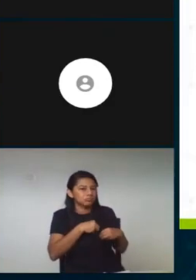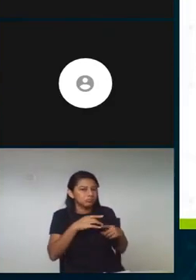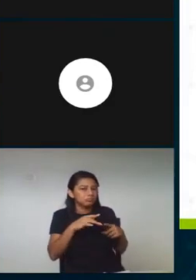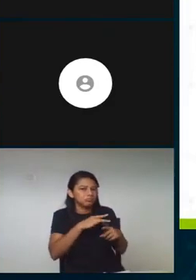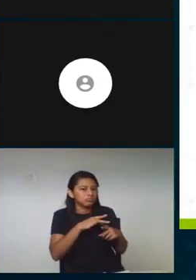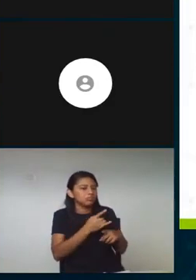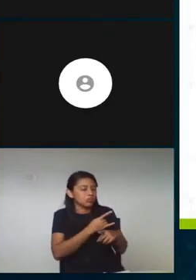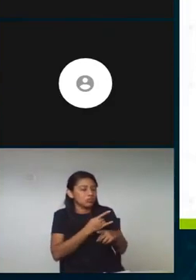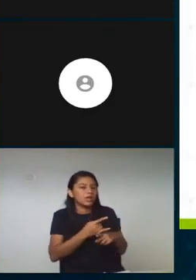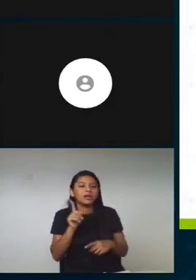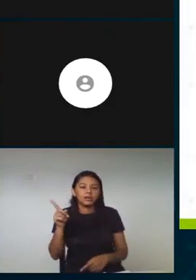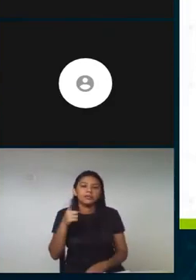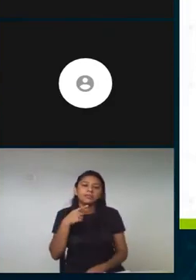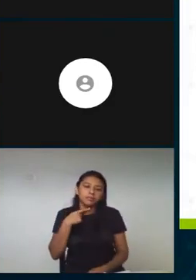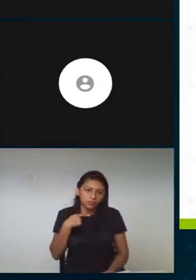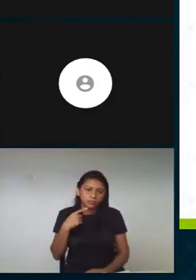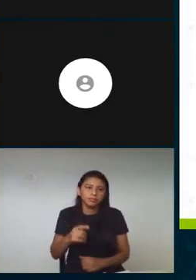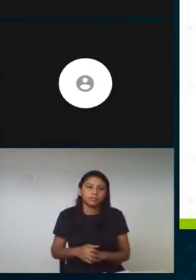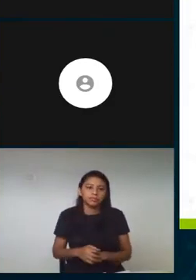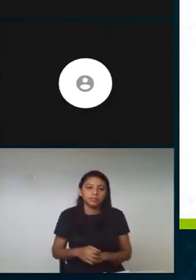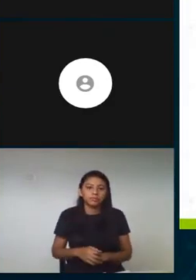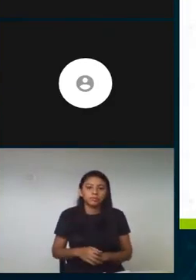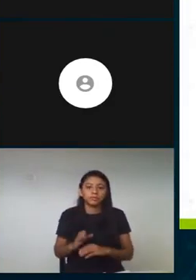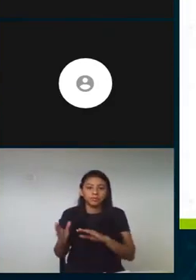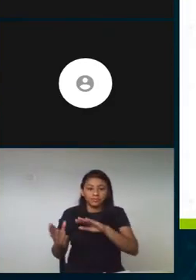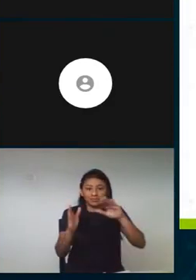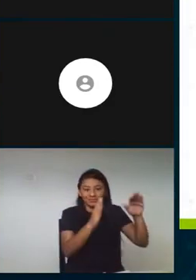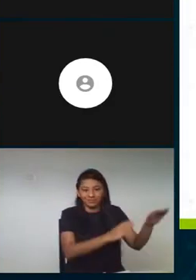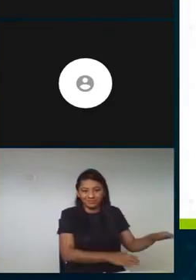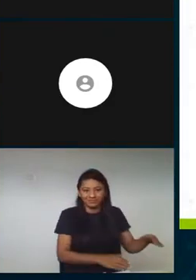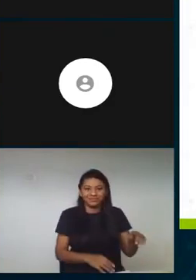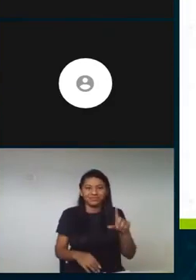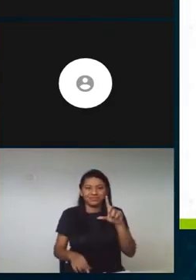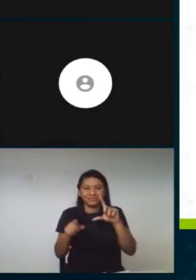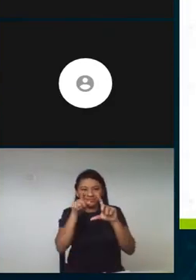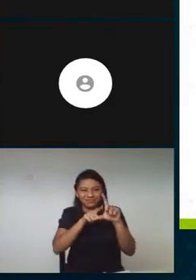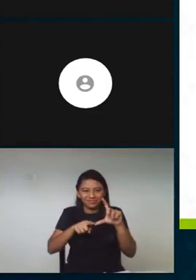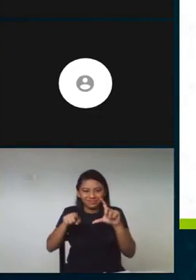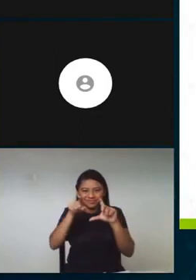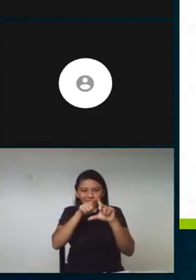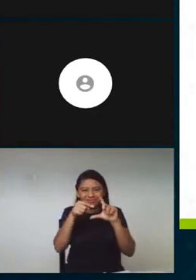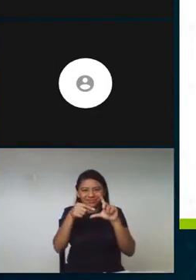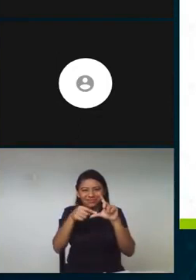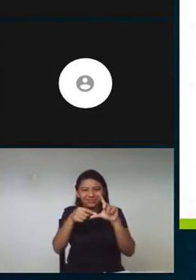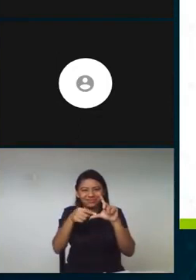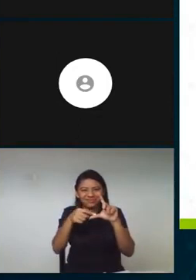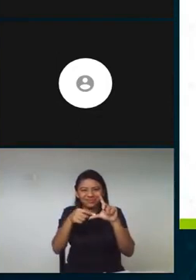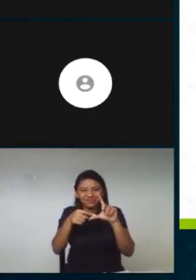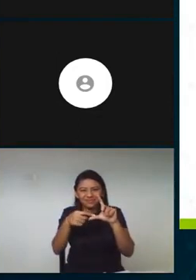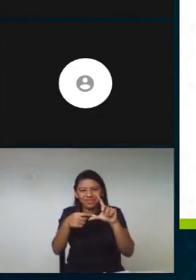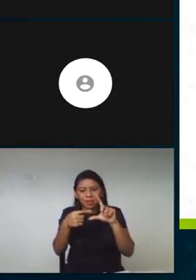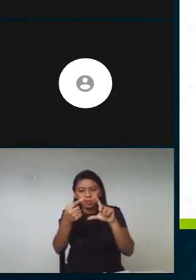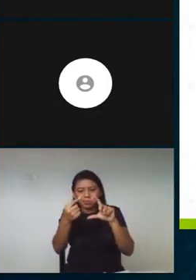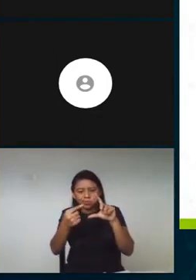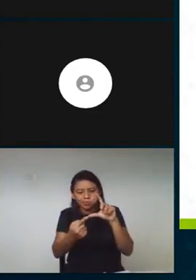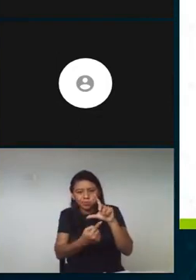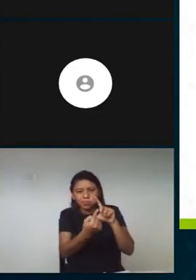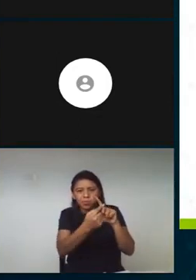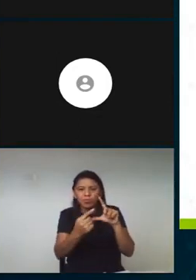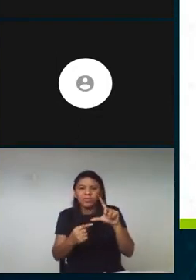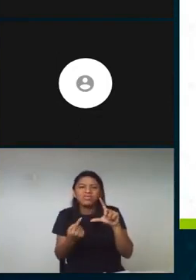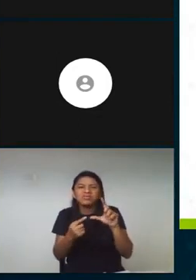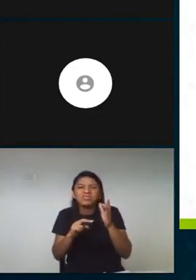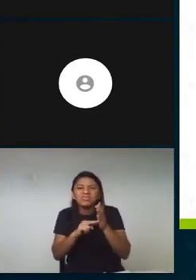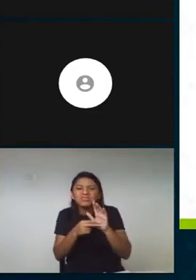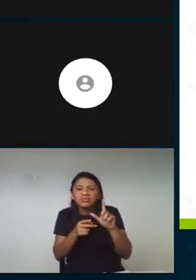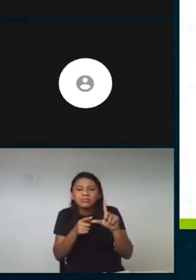En cuanto al estrato socioeconómico, entre los datos recolectados evidenciamos que los estratos 3 y 4 son los que más predominan en la